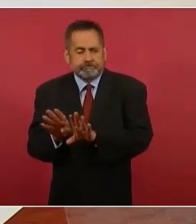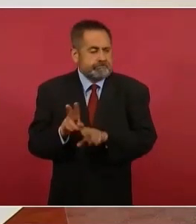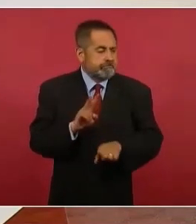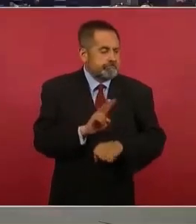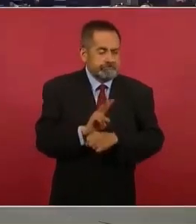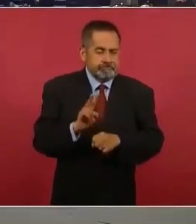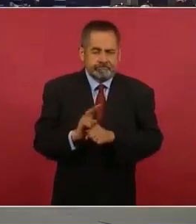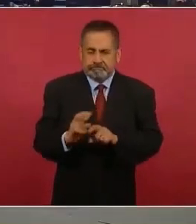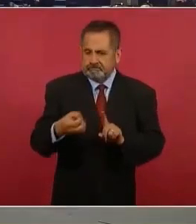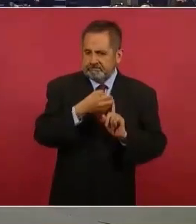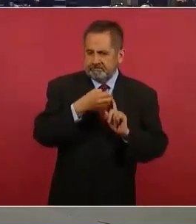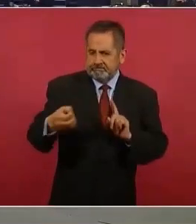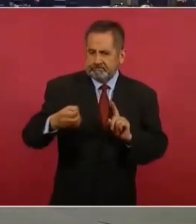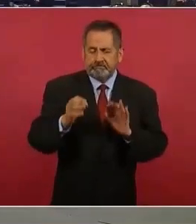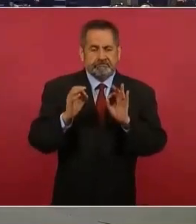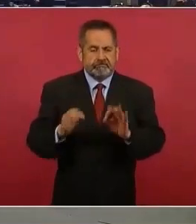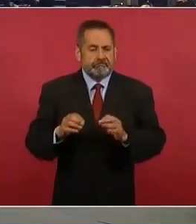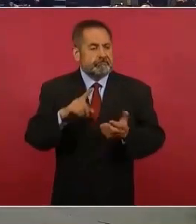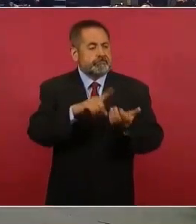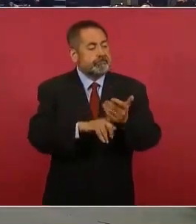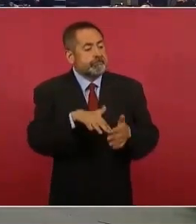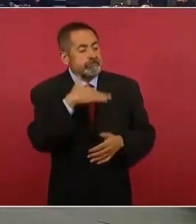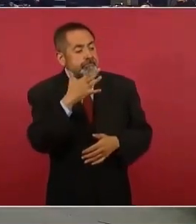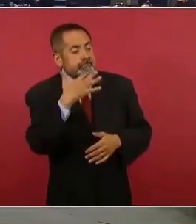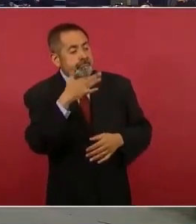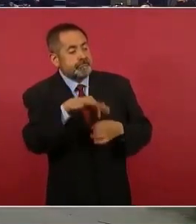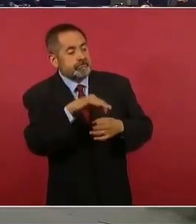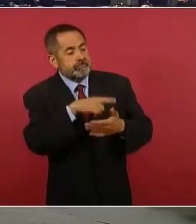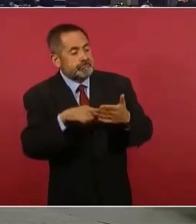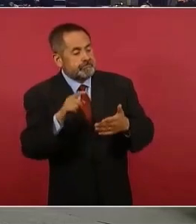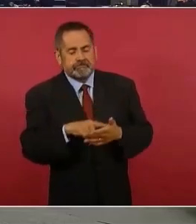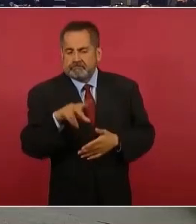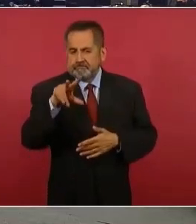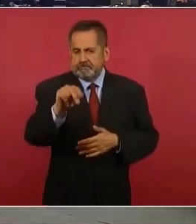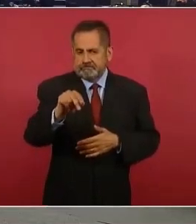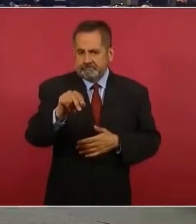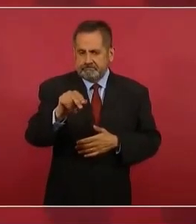que desaparezca el fraude electoral.